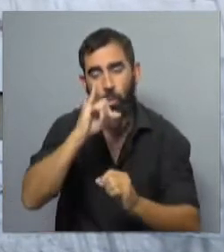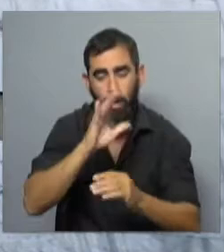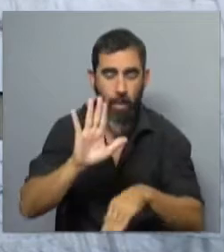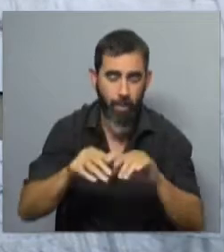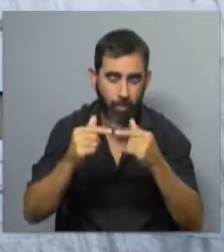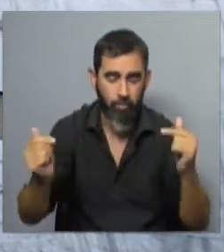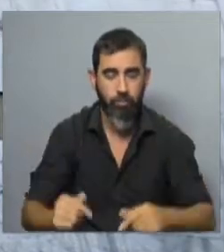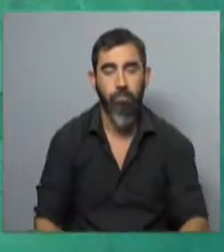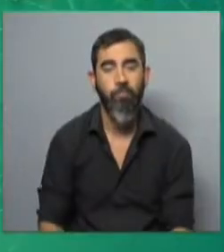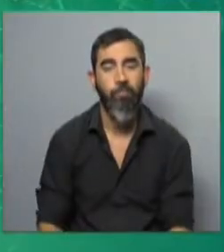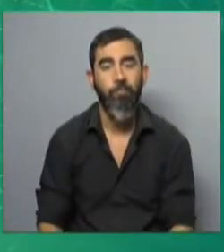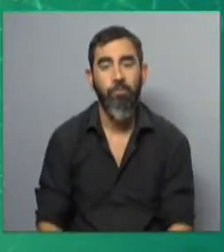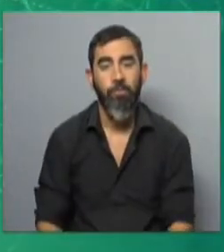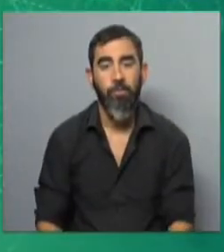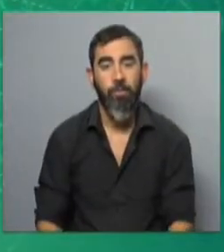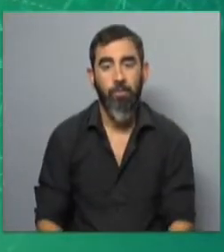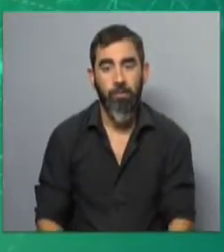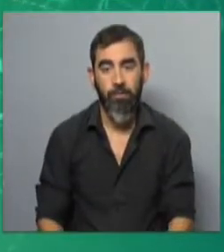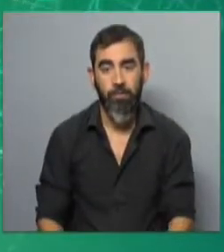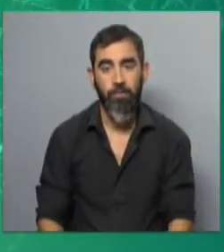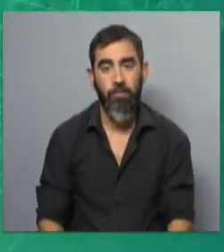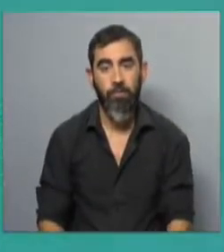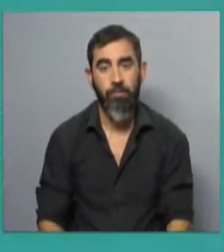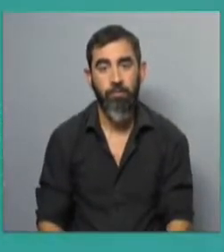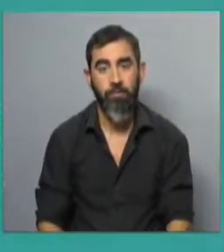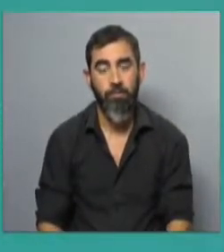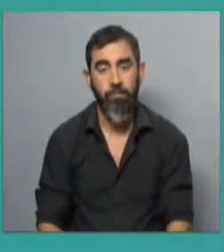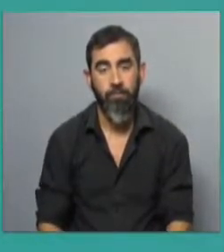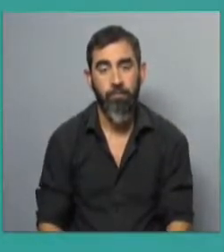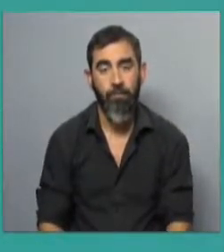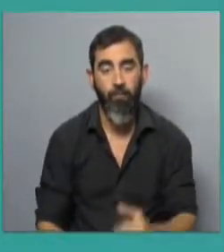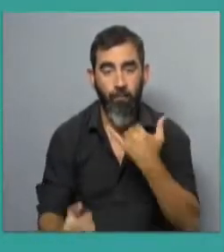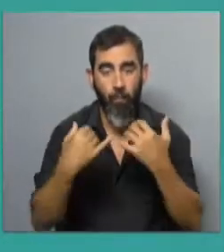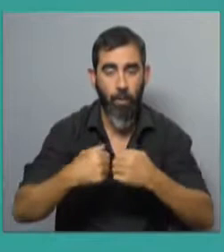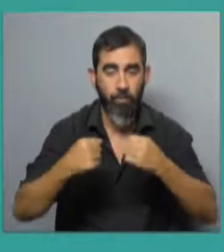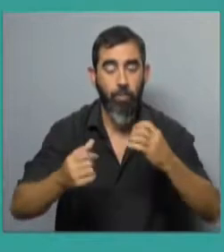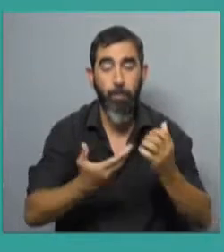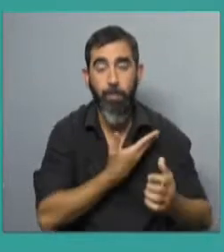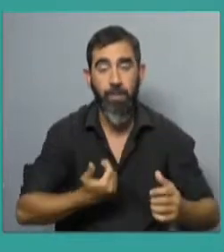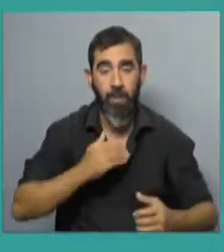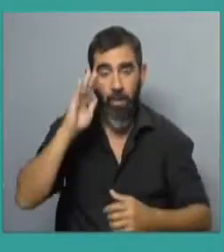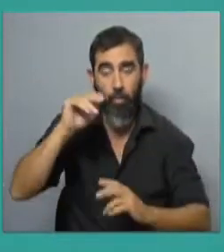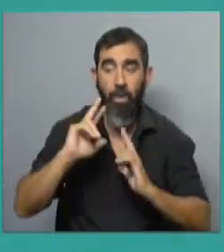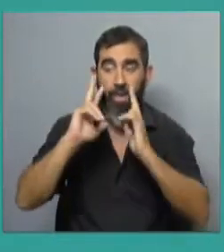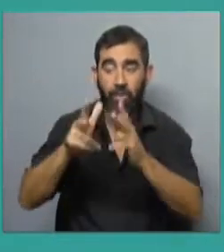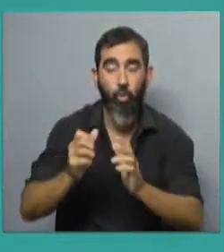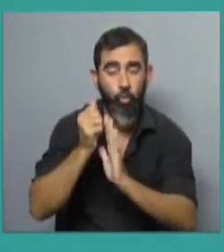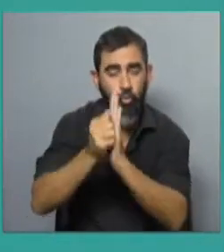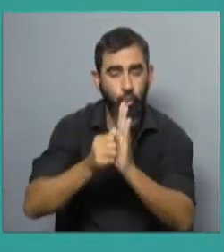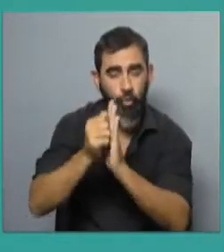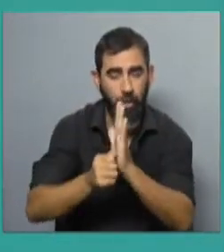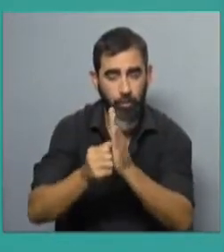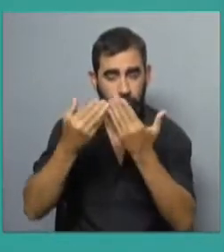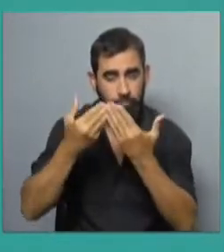iniciativa. Muchas gracias, Eduardo. Vamos con el desarrollo de la información. El presidente de la República dijo ayer en Soriano, durante